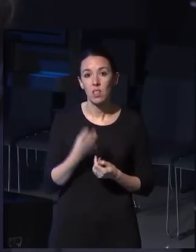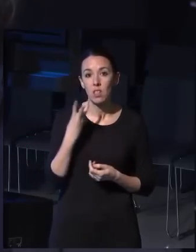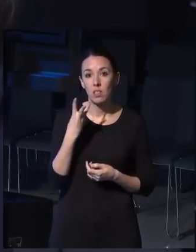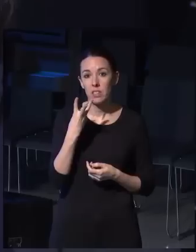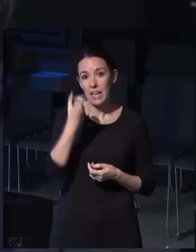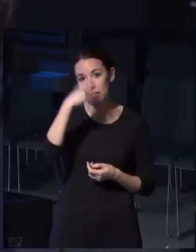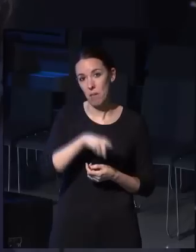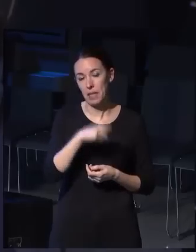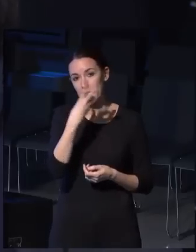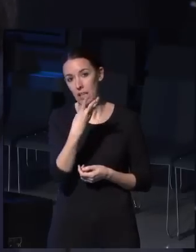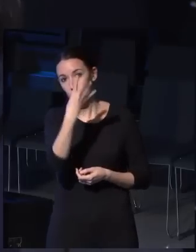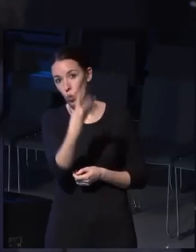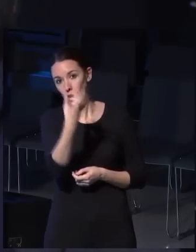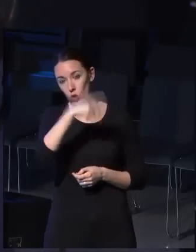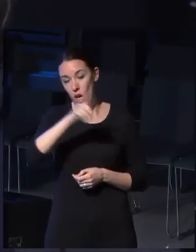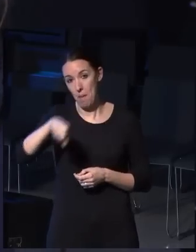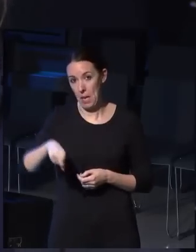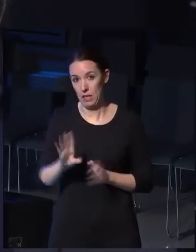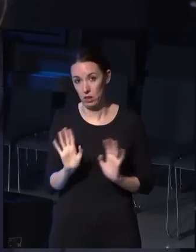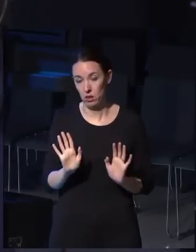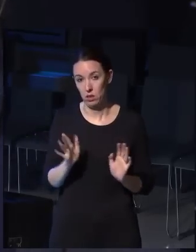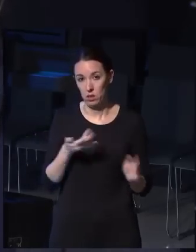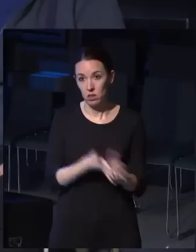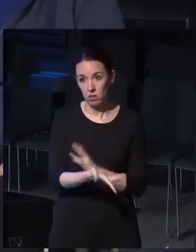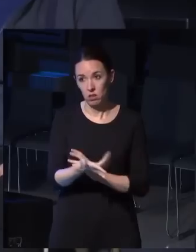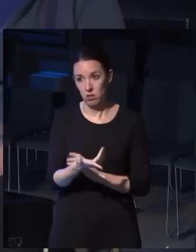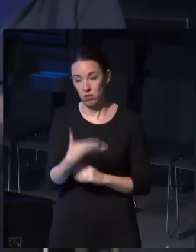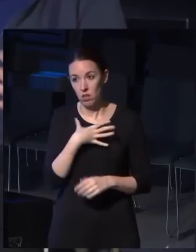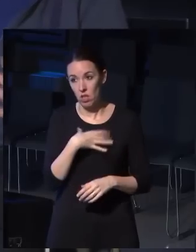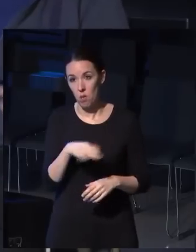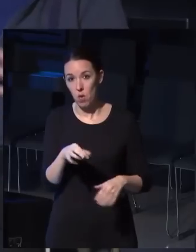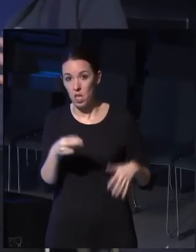Tres discos al mes, tres o cuatro discos al mes, porque los discos cada vez se ganan en menos tiempo, siete.